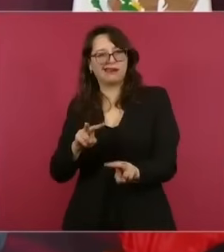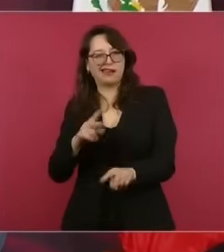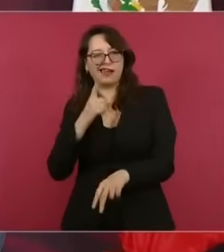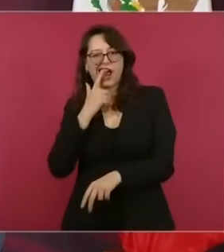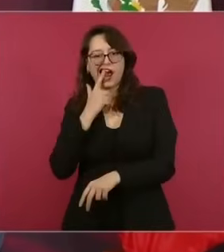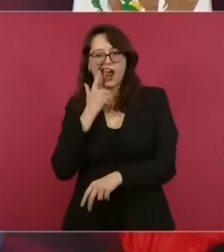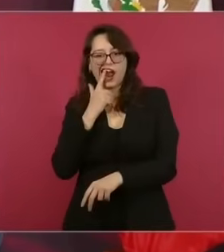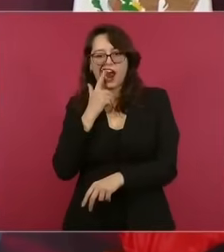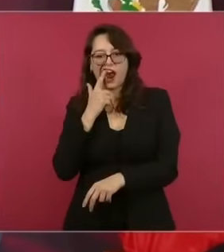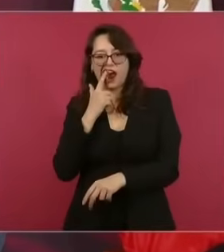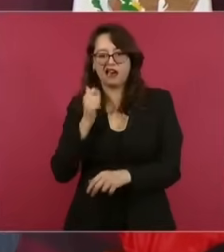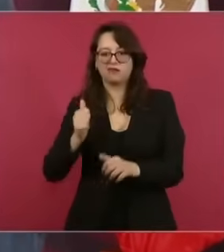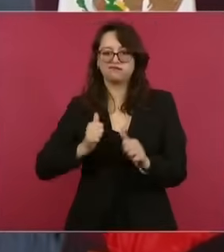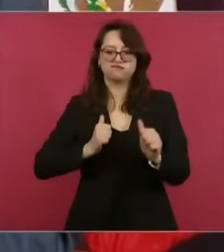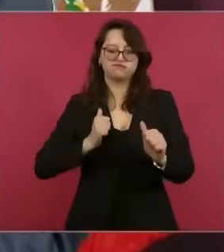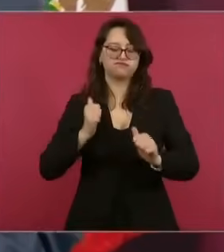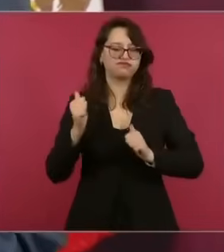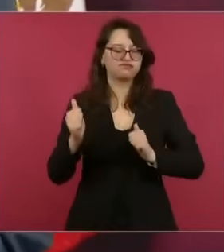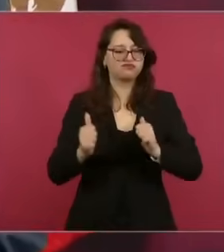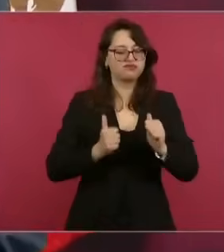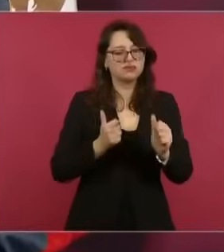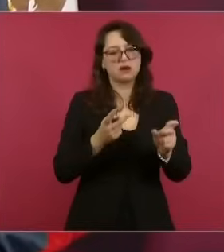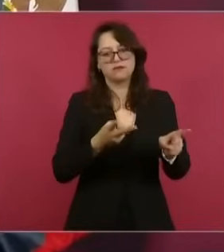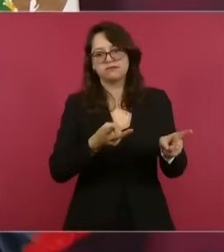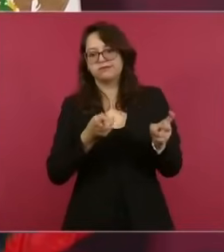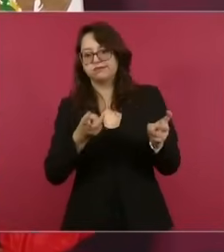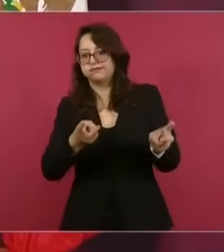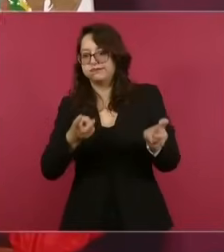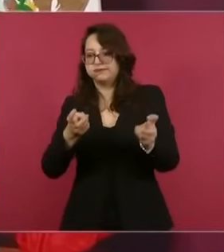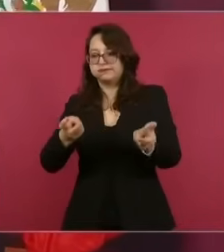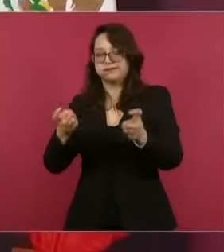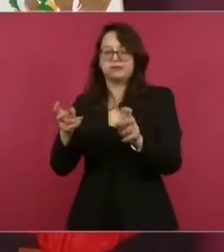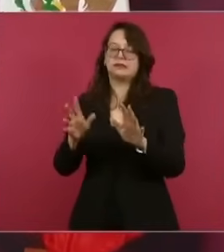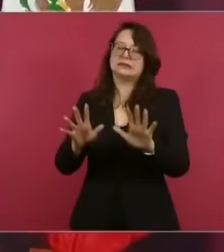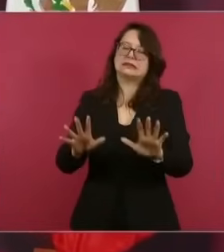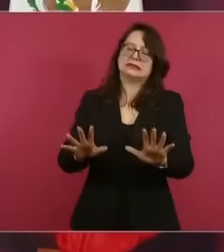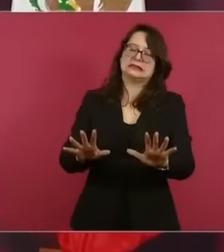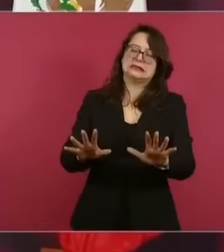buscan sacar provecho personal,